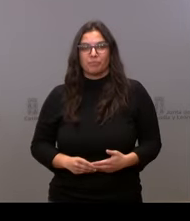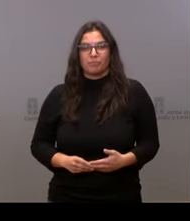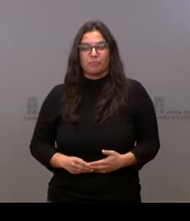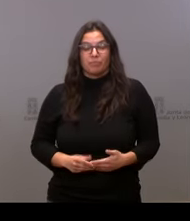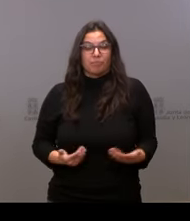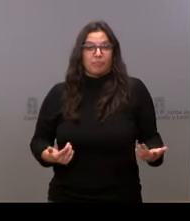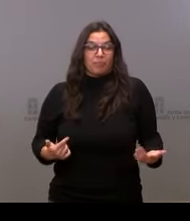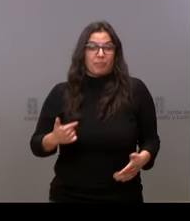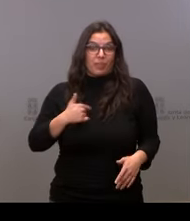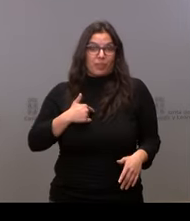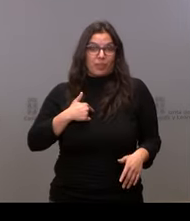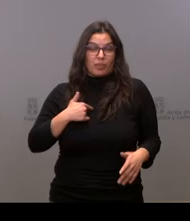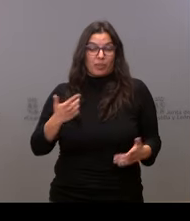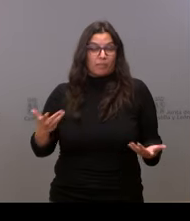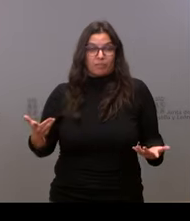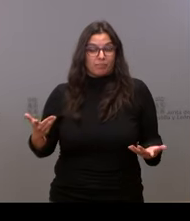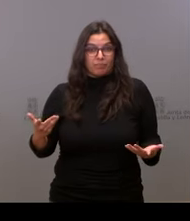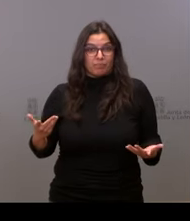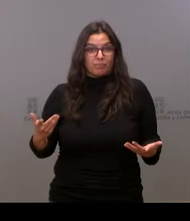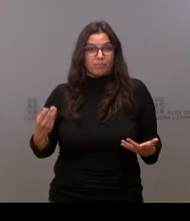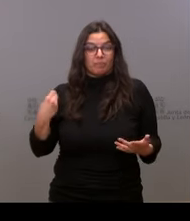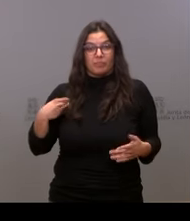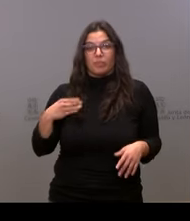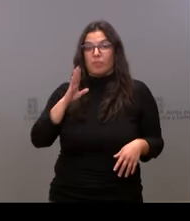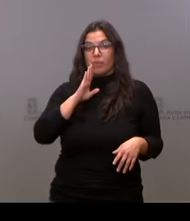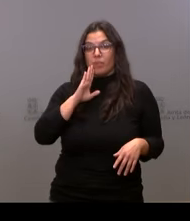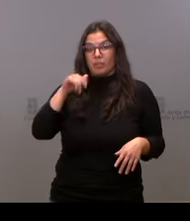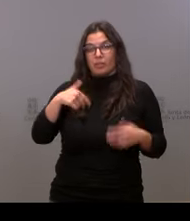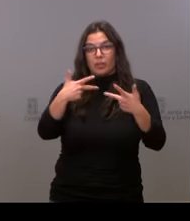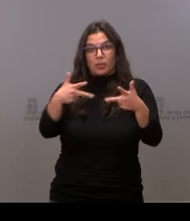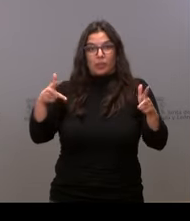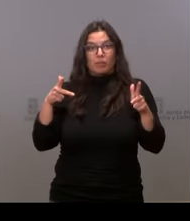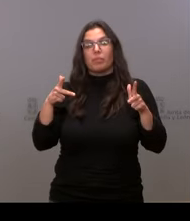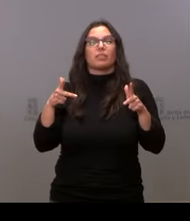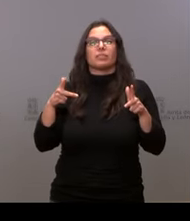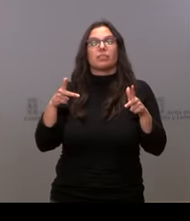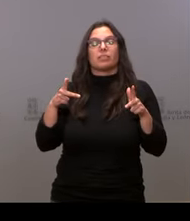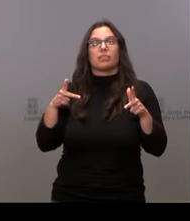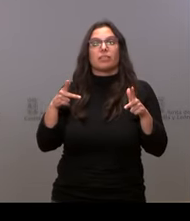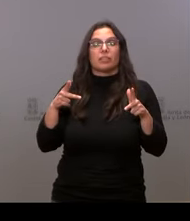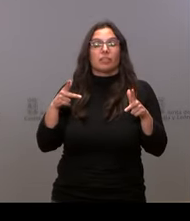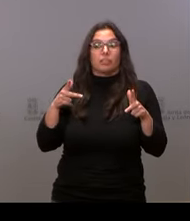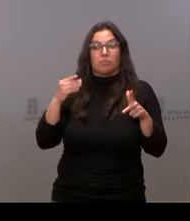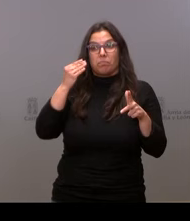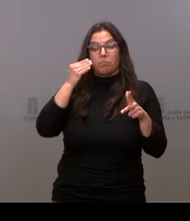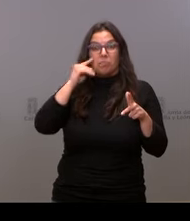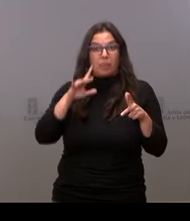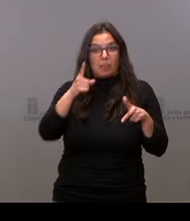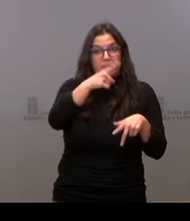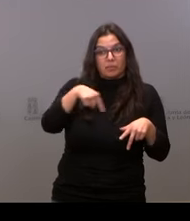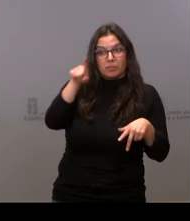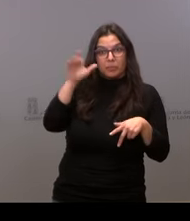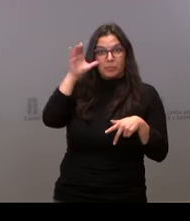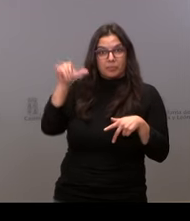yo me remito a la presentación de esta rueda de prensa a la intervención que creo que han seguido con